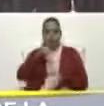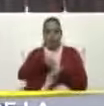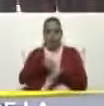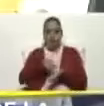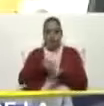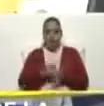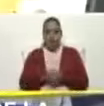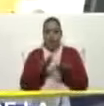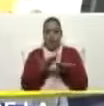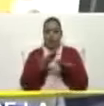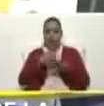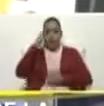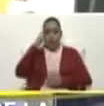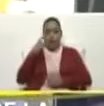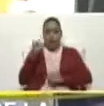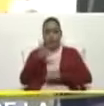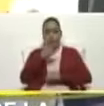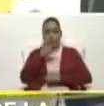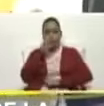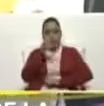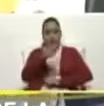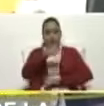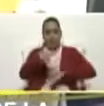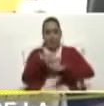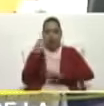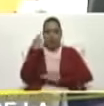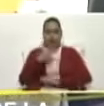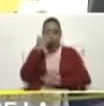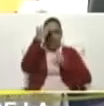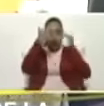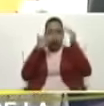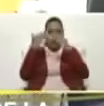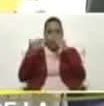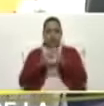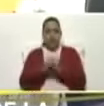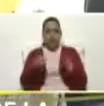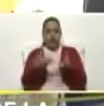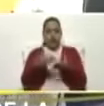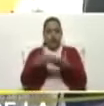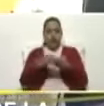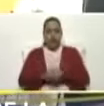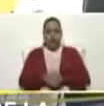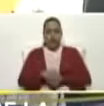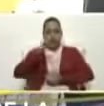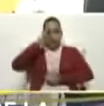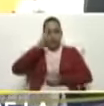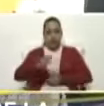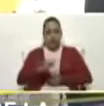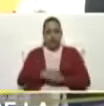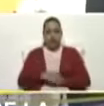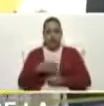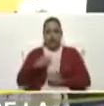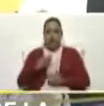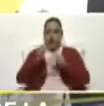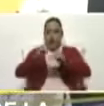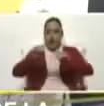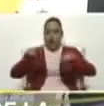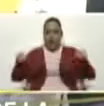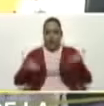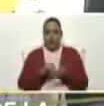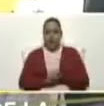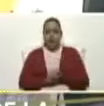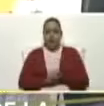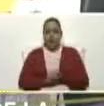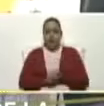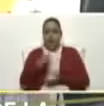Bolivariana y saludé al cuerpo de generales y almirantes, les dije, 5 de